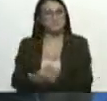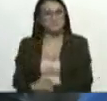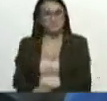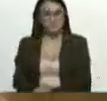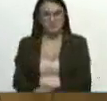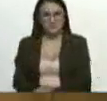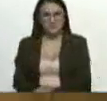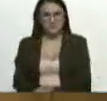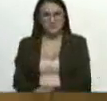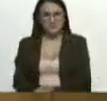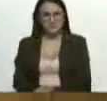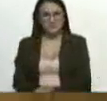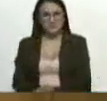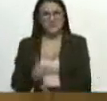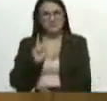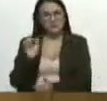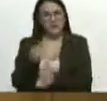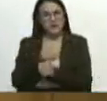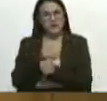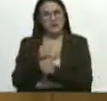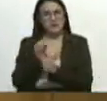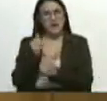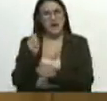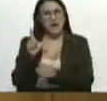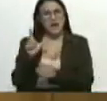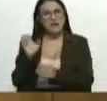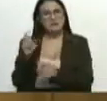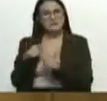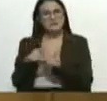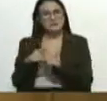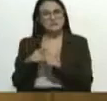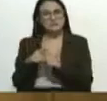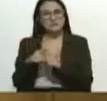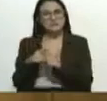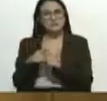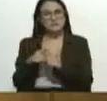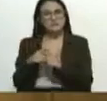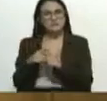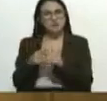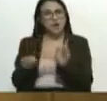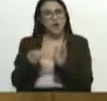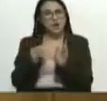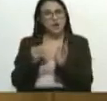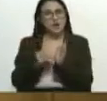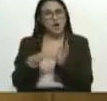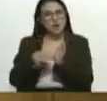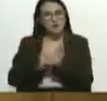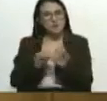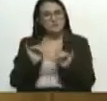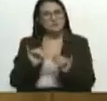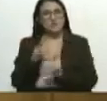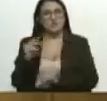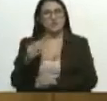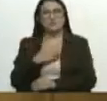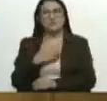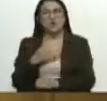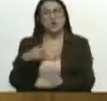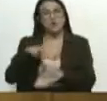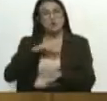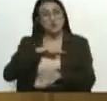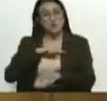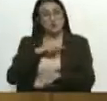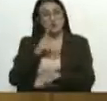Y tenemos que lograr que Alex Saab no pase por todo lo que pasamos nosotros. Nosotros fuimos